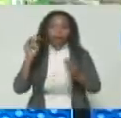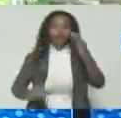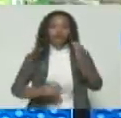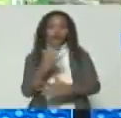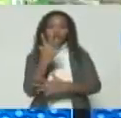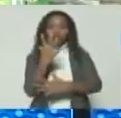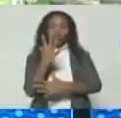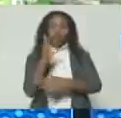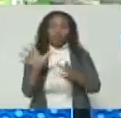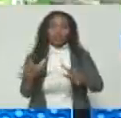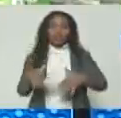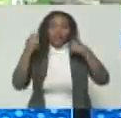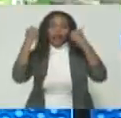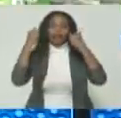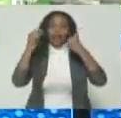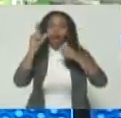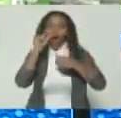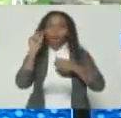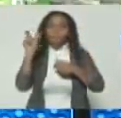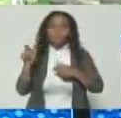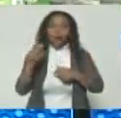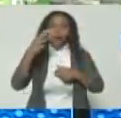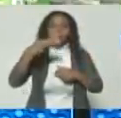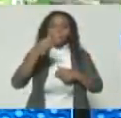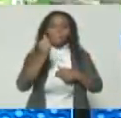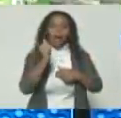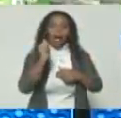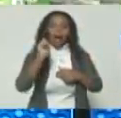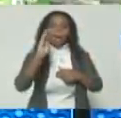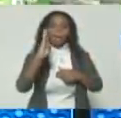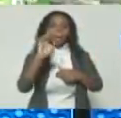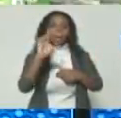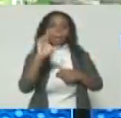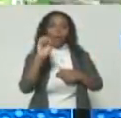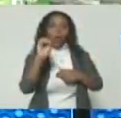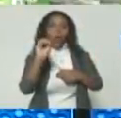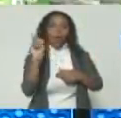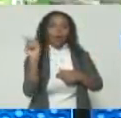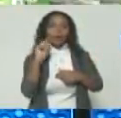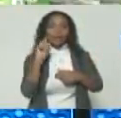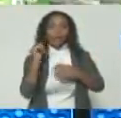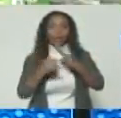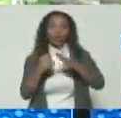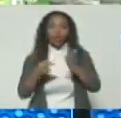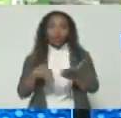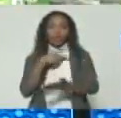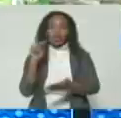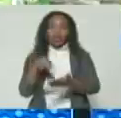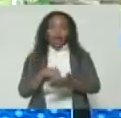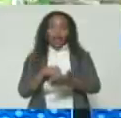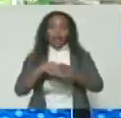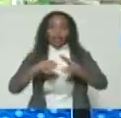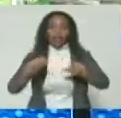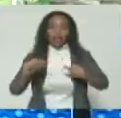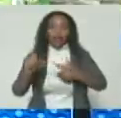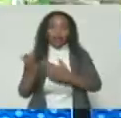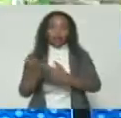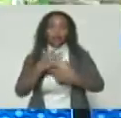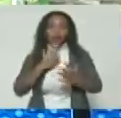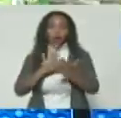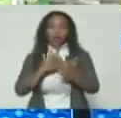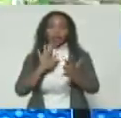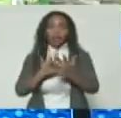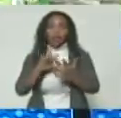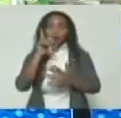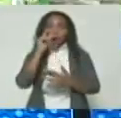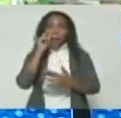rescatado. Pablo Barrios, director estatal del Instituto Nacional de Tierra. Y recibe el pase Gerardo